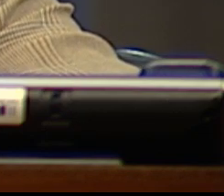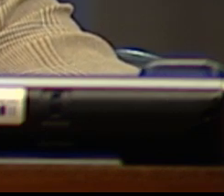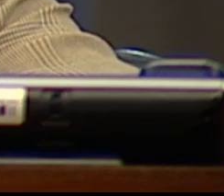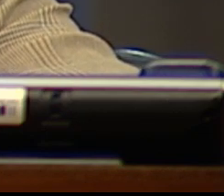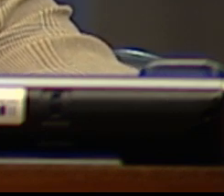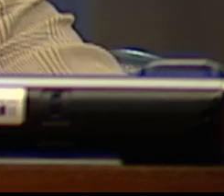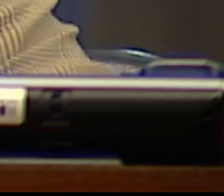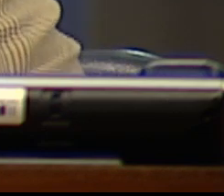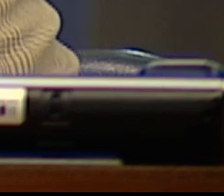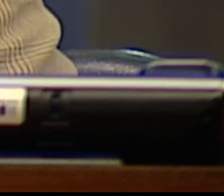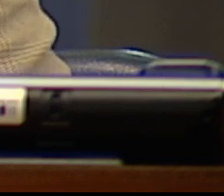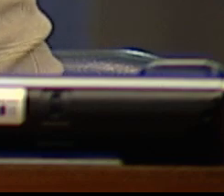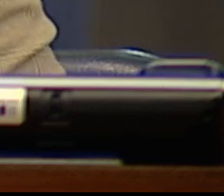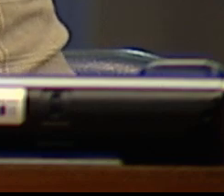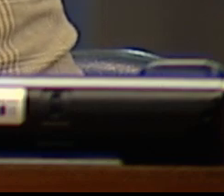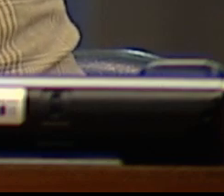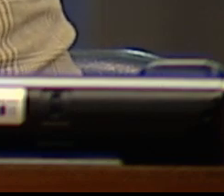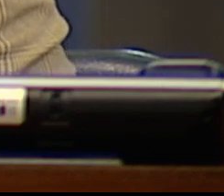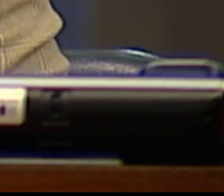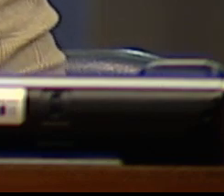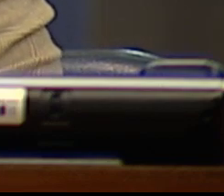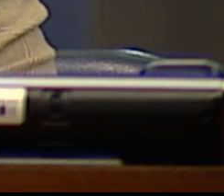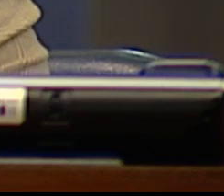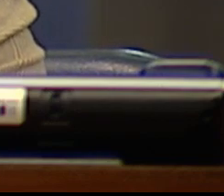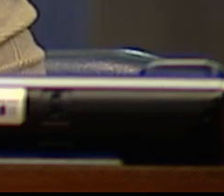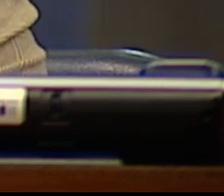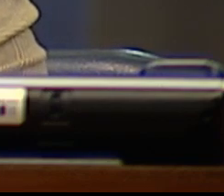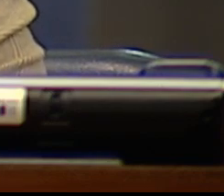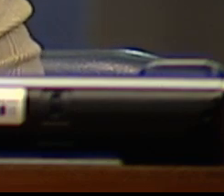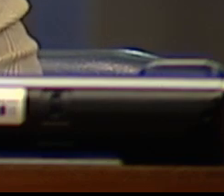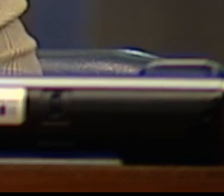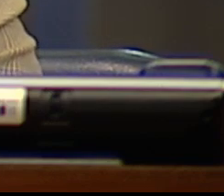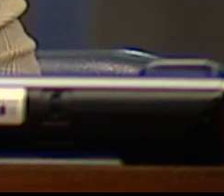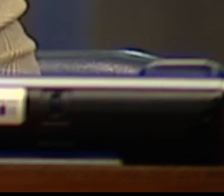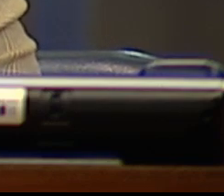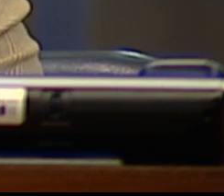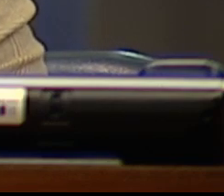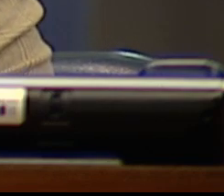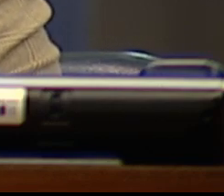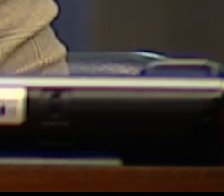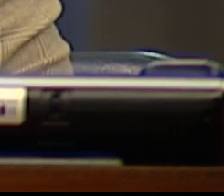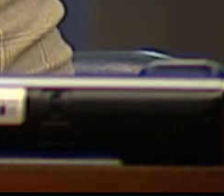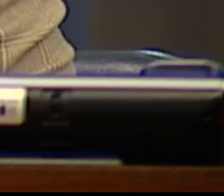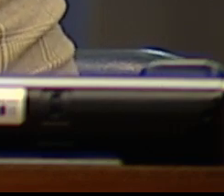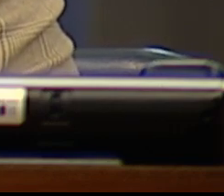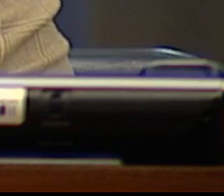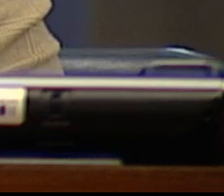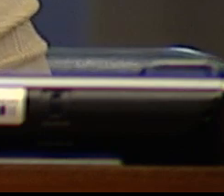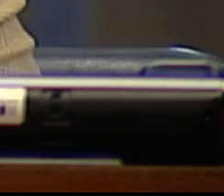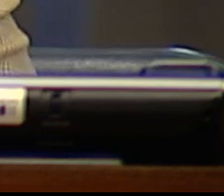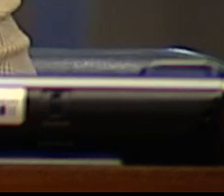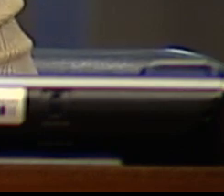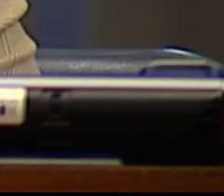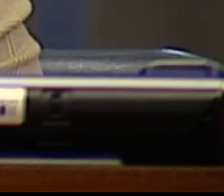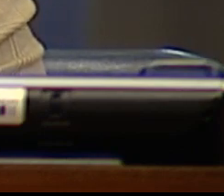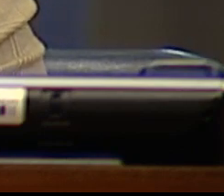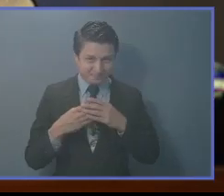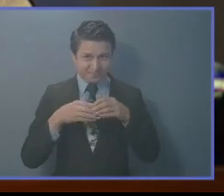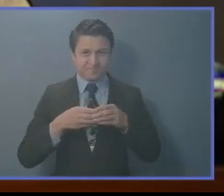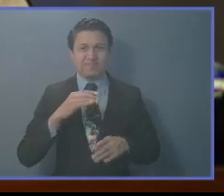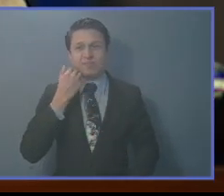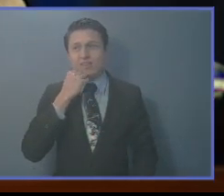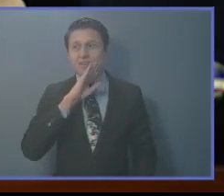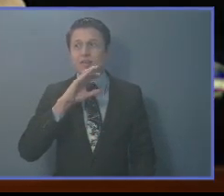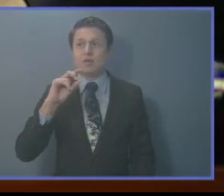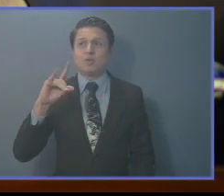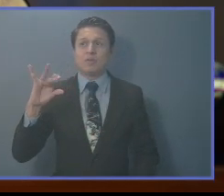en sus respectivos lugares de domicilio o residencia a fin de evitar que sean sujetos a contagio y se conviertan en portadores de COVID-19